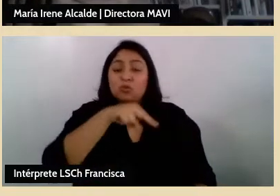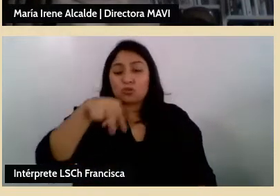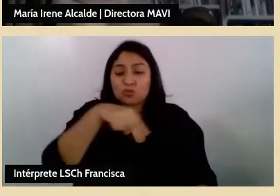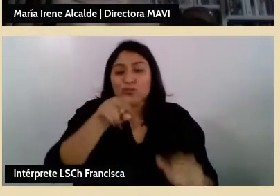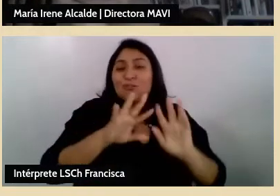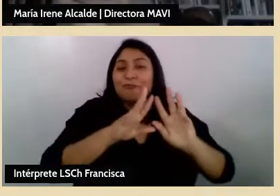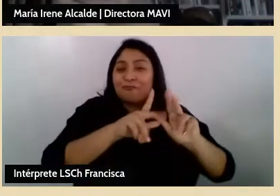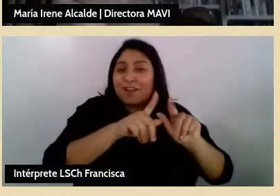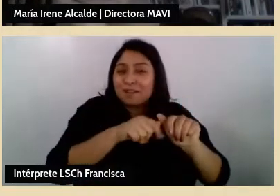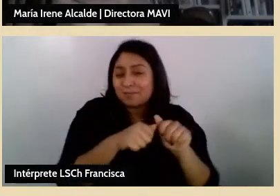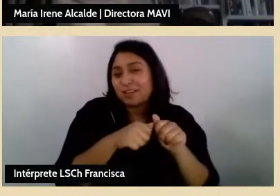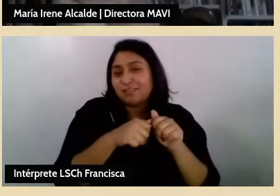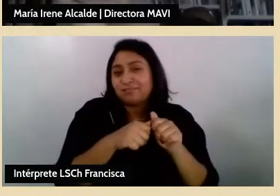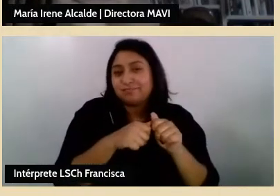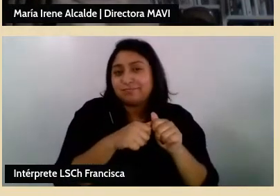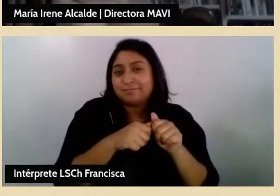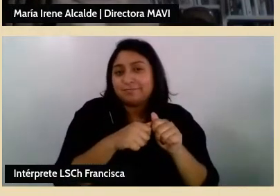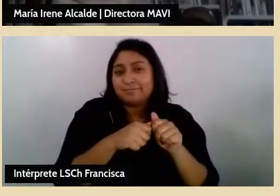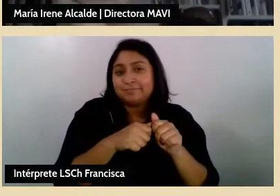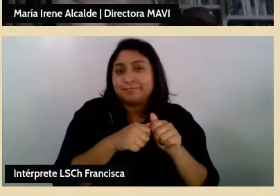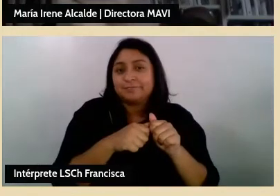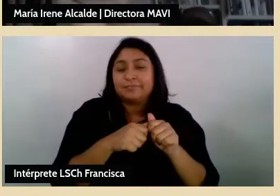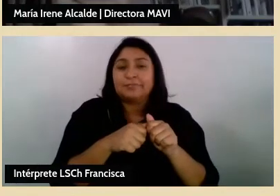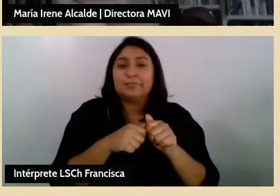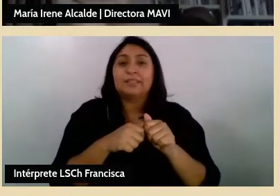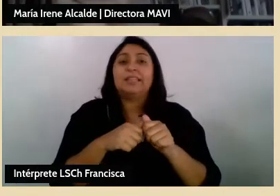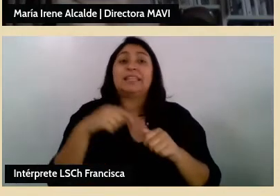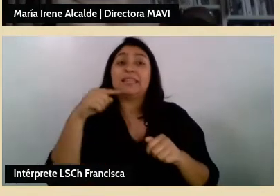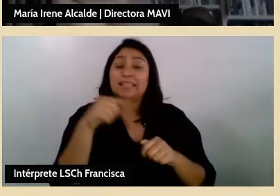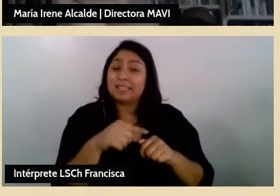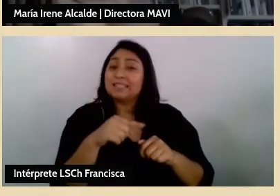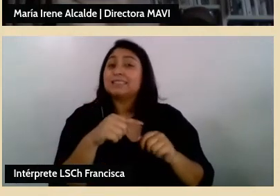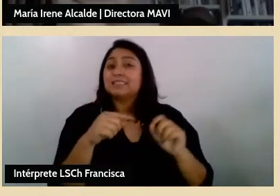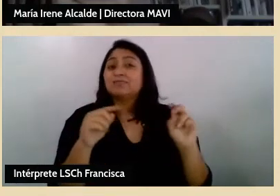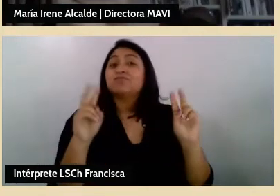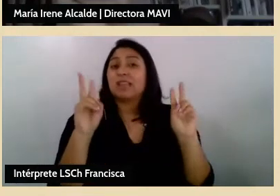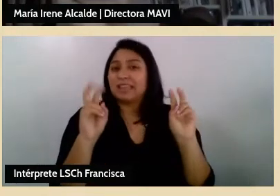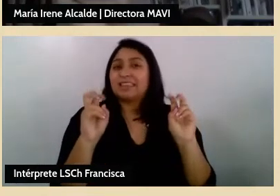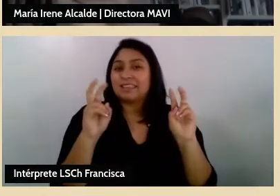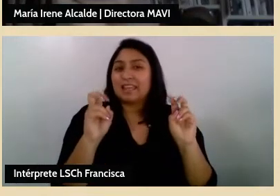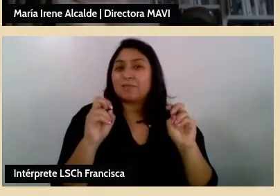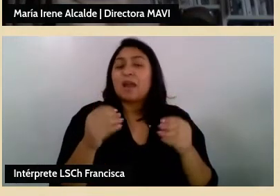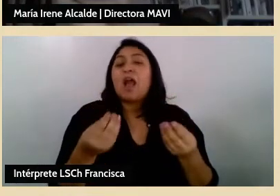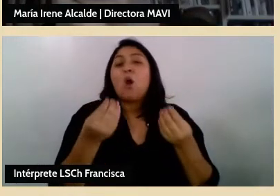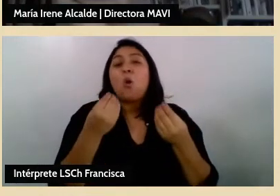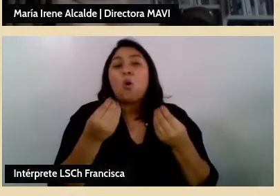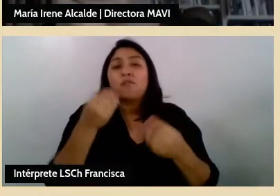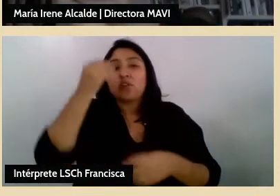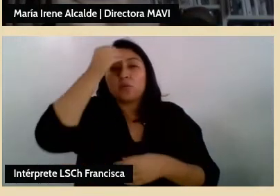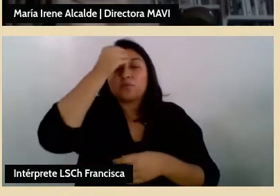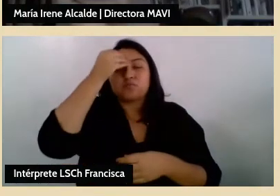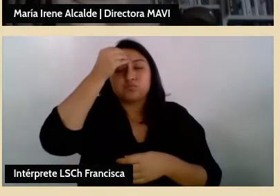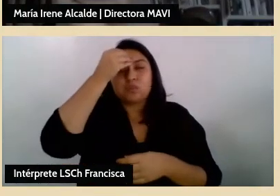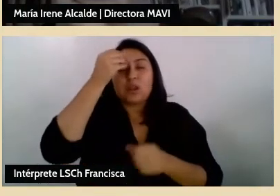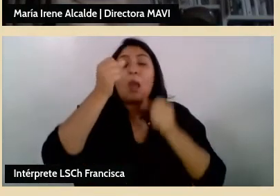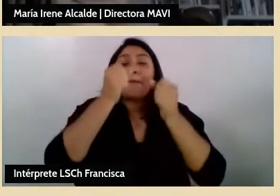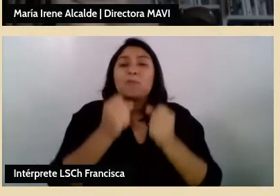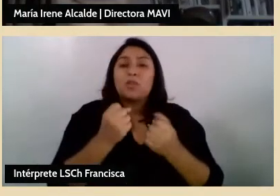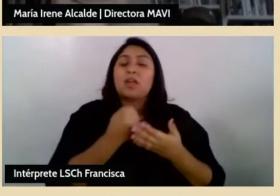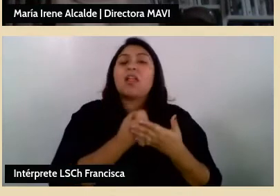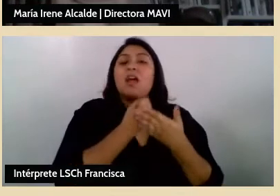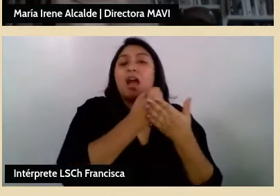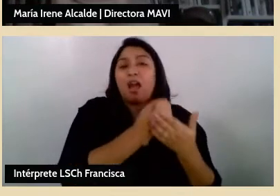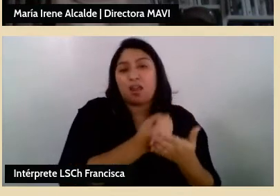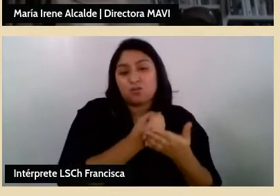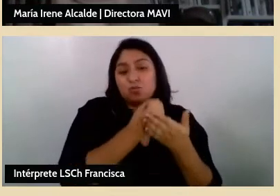¿ya? Y eso hace que evidentemente uno esté preocupado de poder colaborar con el que tiene